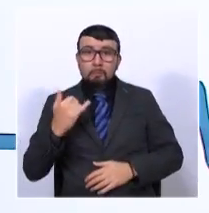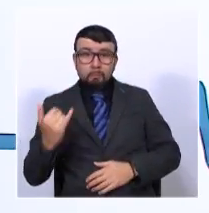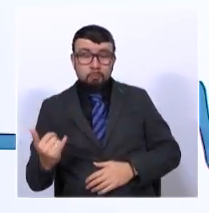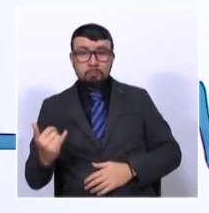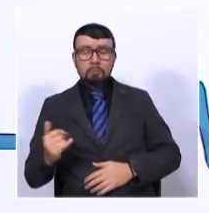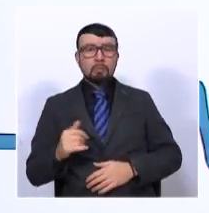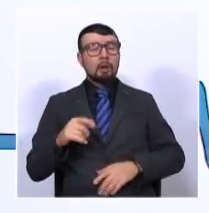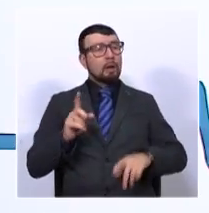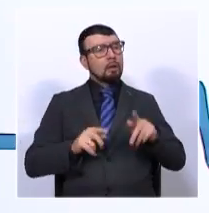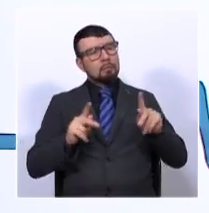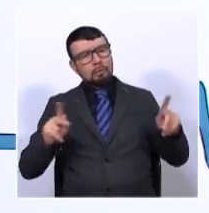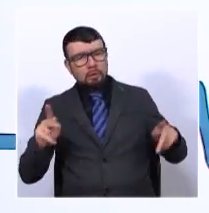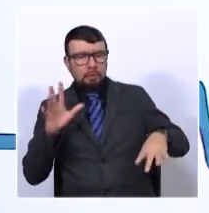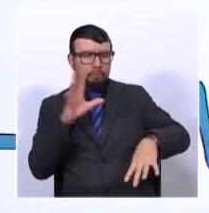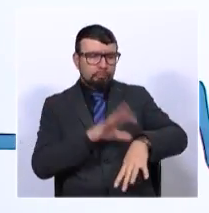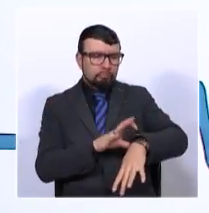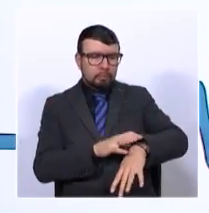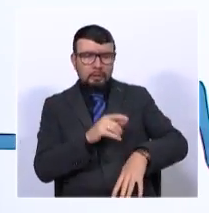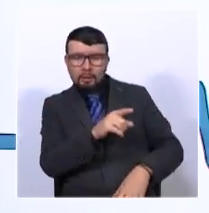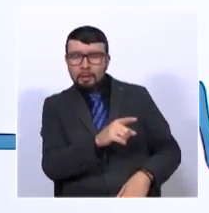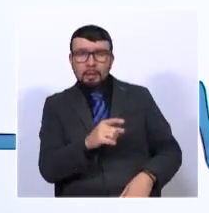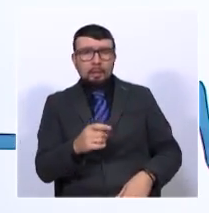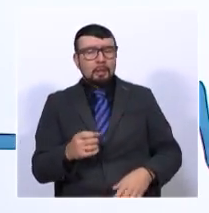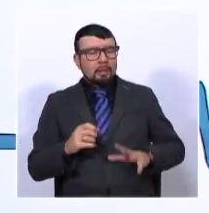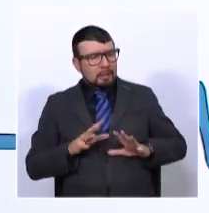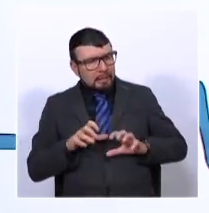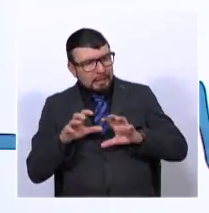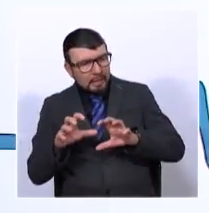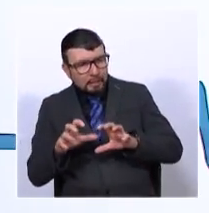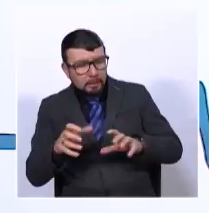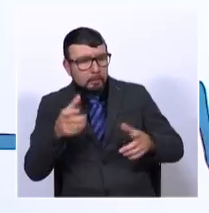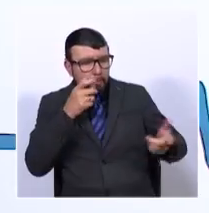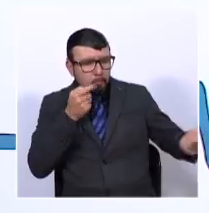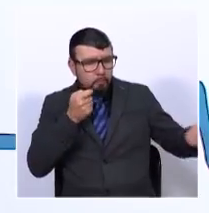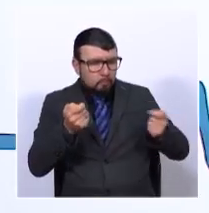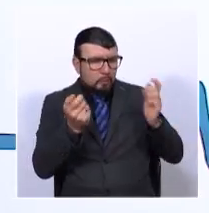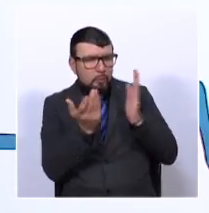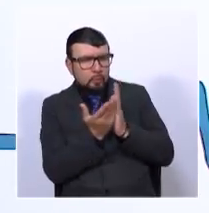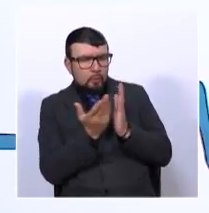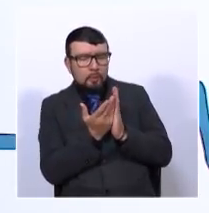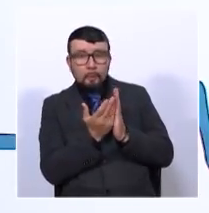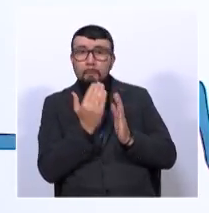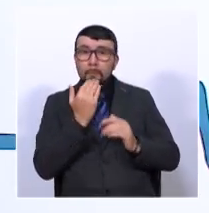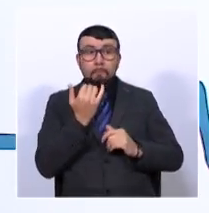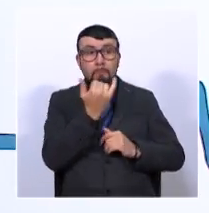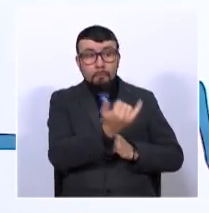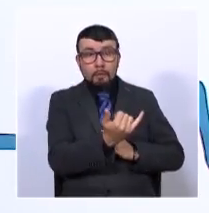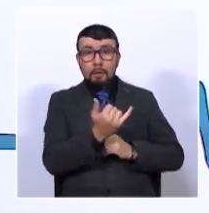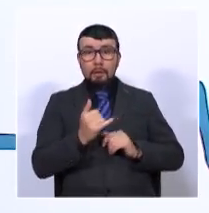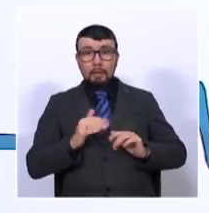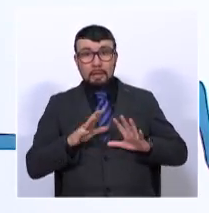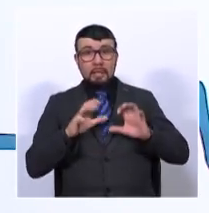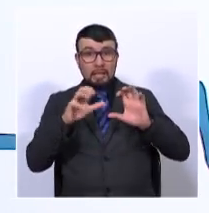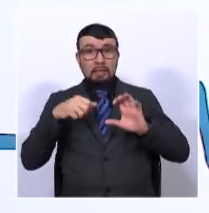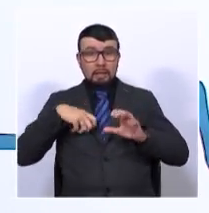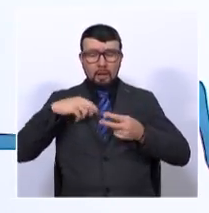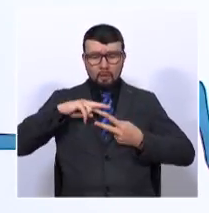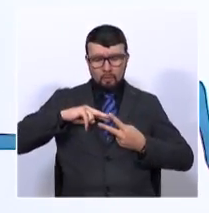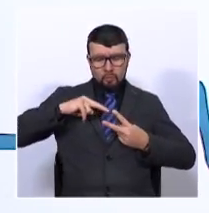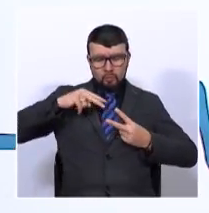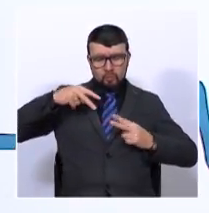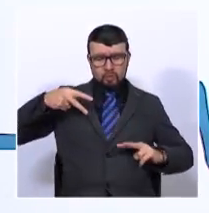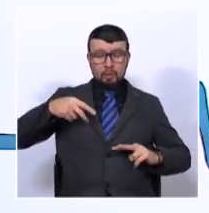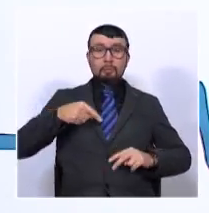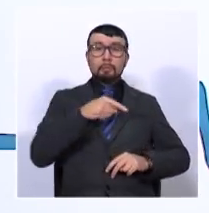con cánceres que como sabemos que el cáncer tiene una gran información genética, esas